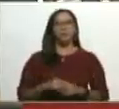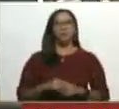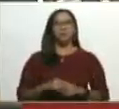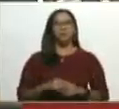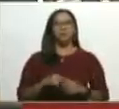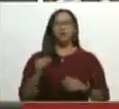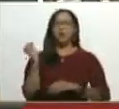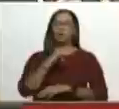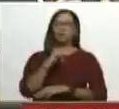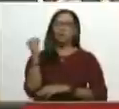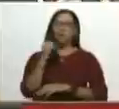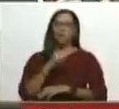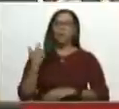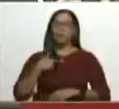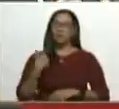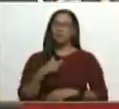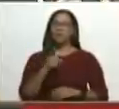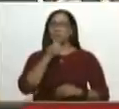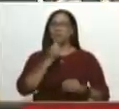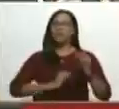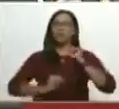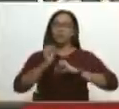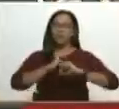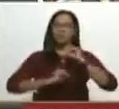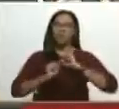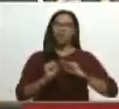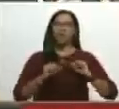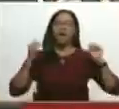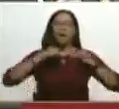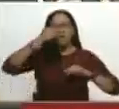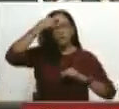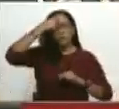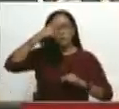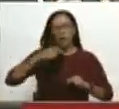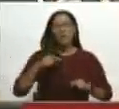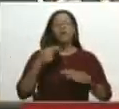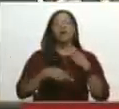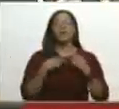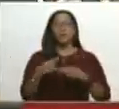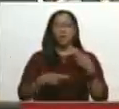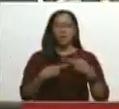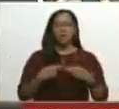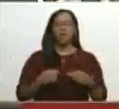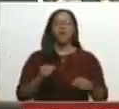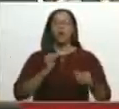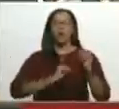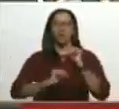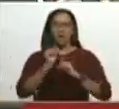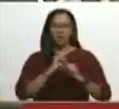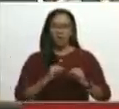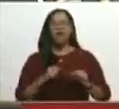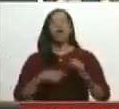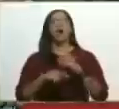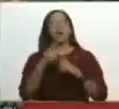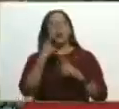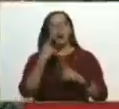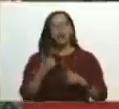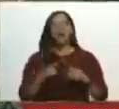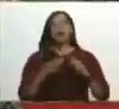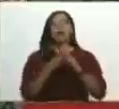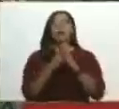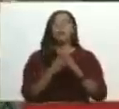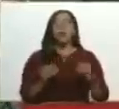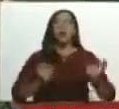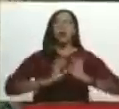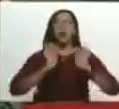espectro autista tienen quien las defienda. Este pueblo, esta revolución los defiende y vamos a ejercer todos los